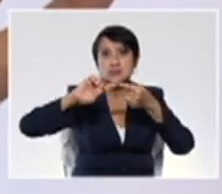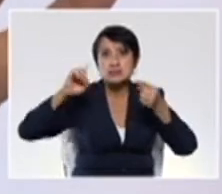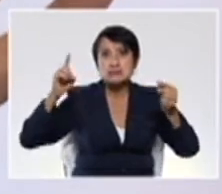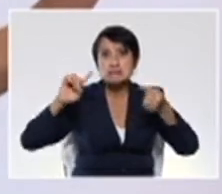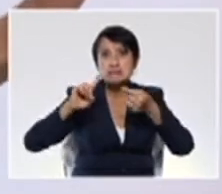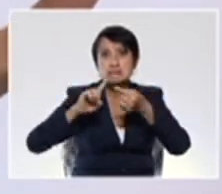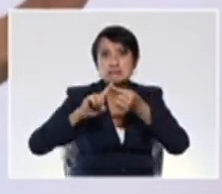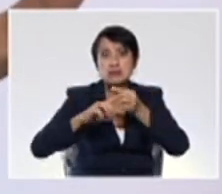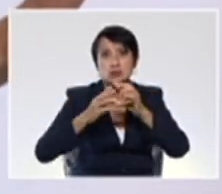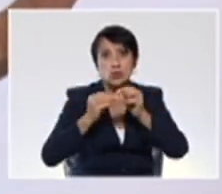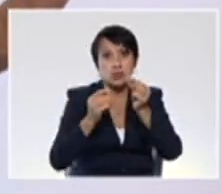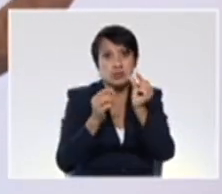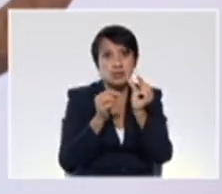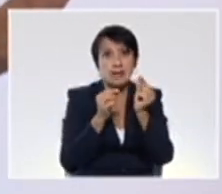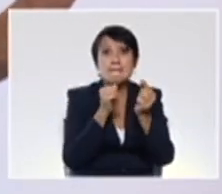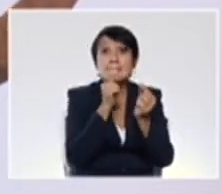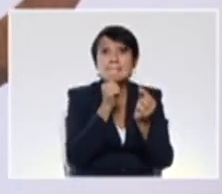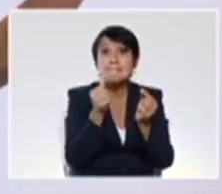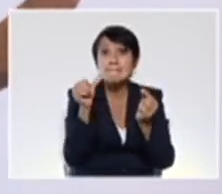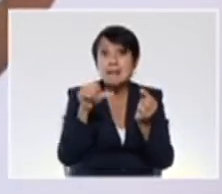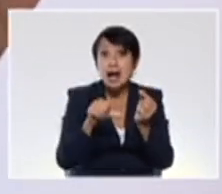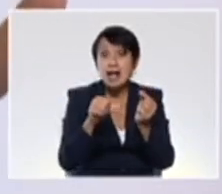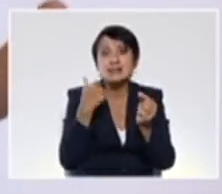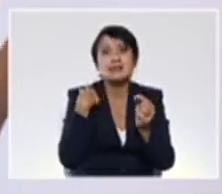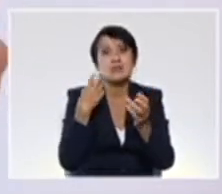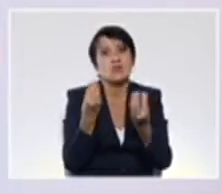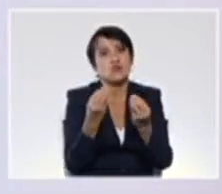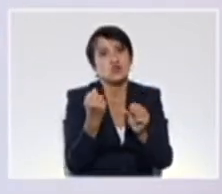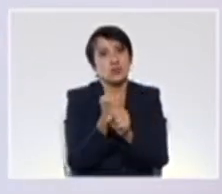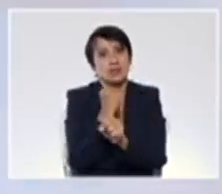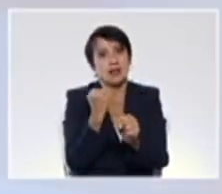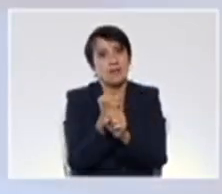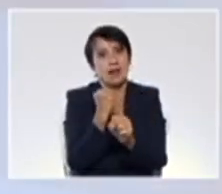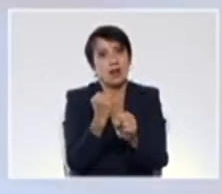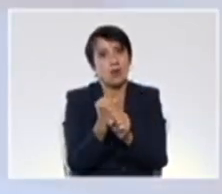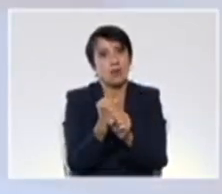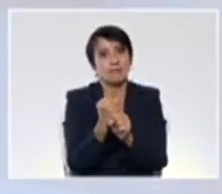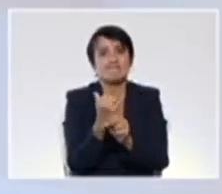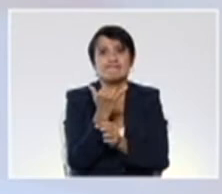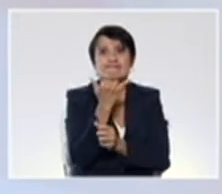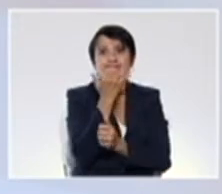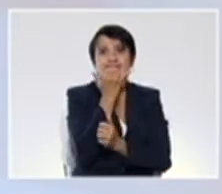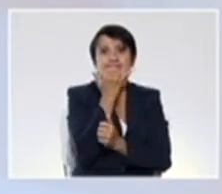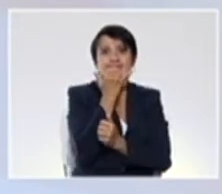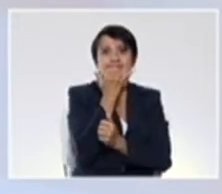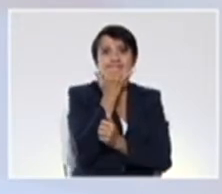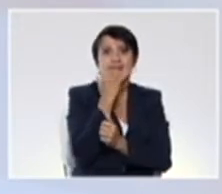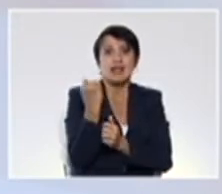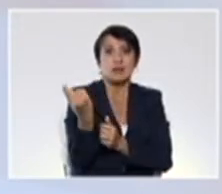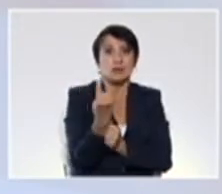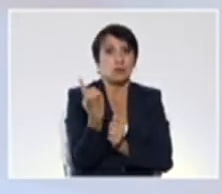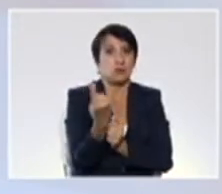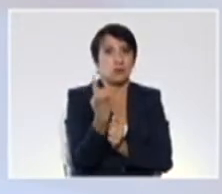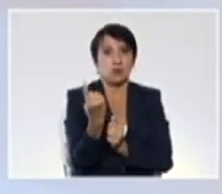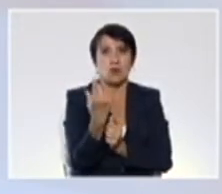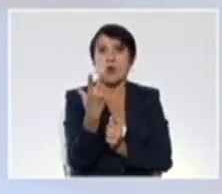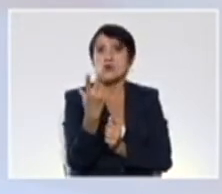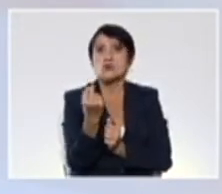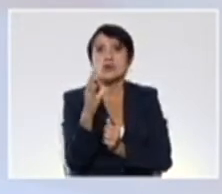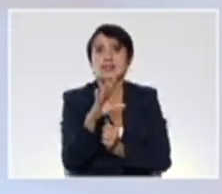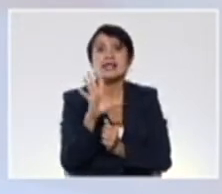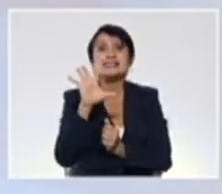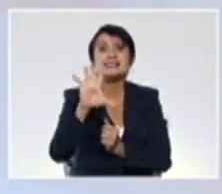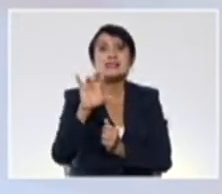oye, necesitas ponerla a trabajar muchísimo tiempo. Que ese es otro error que cometemos. La licuadora, muchachos, no es para que esté ni